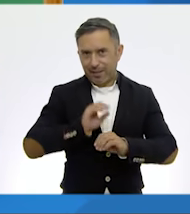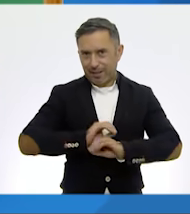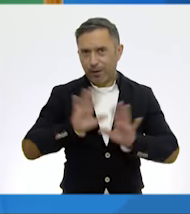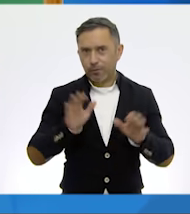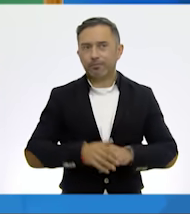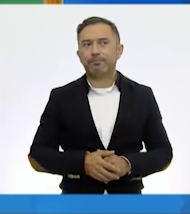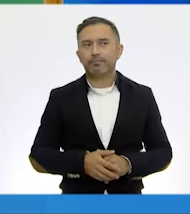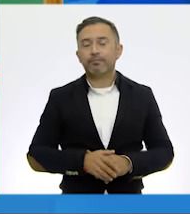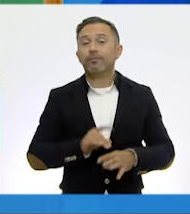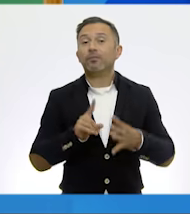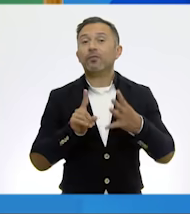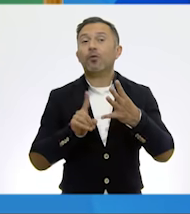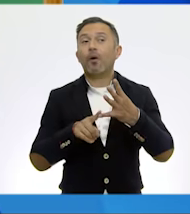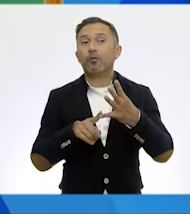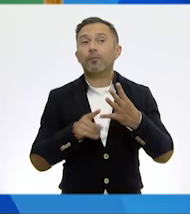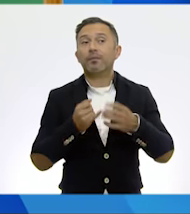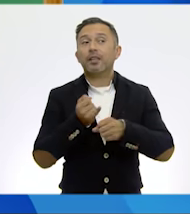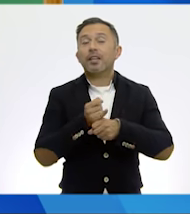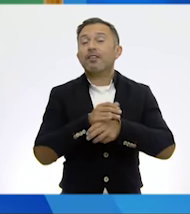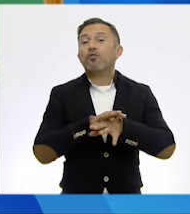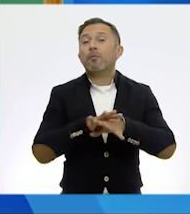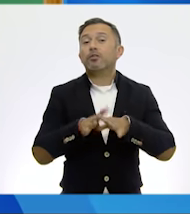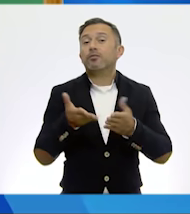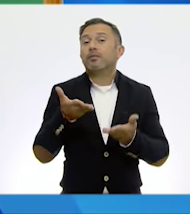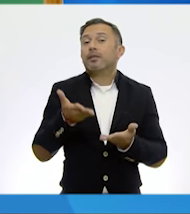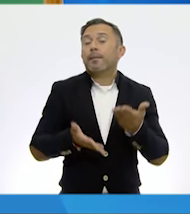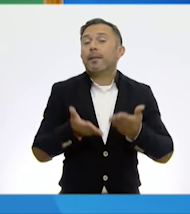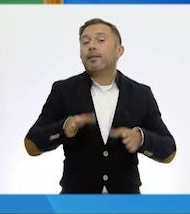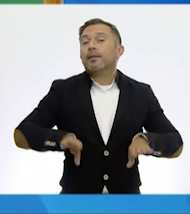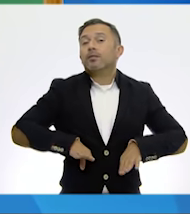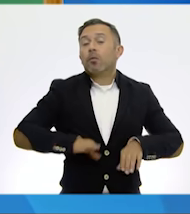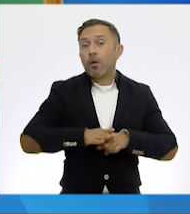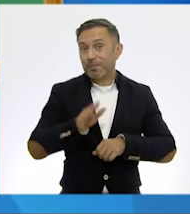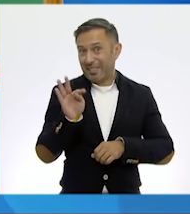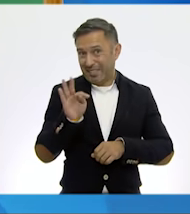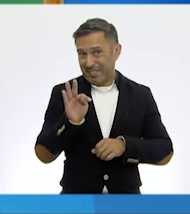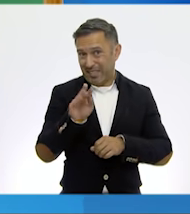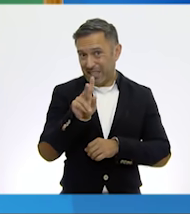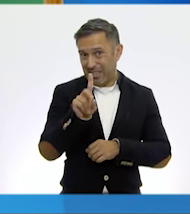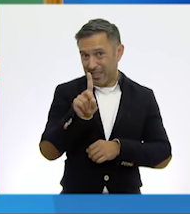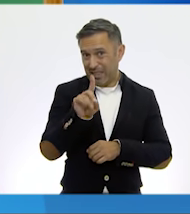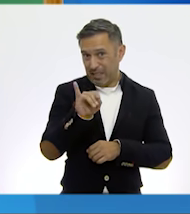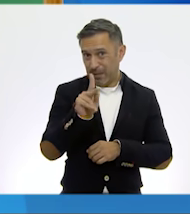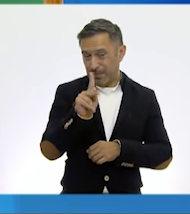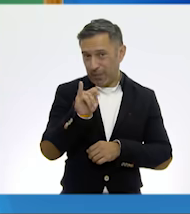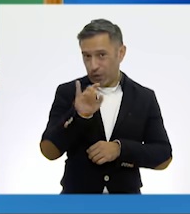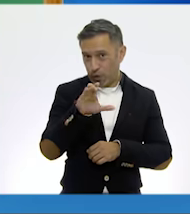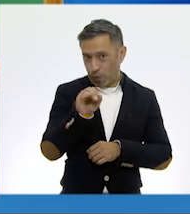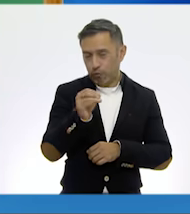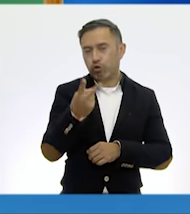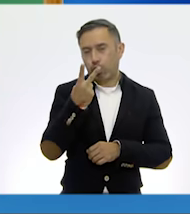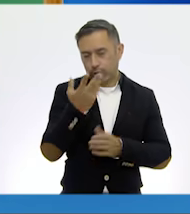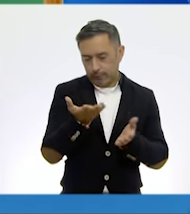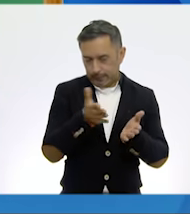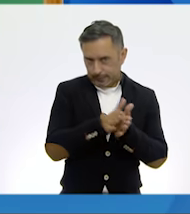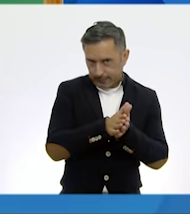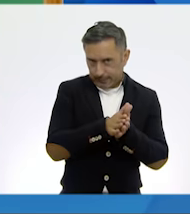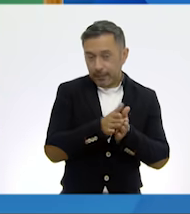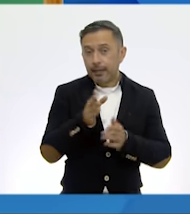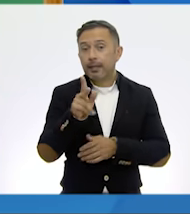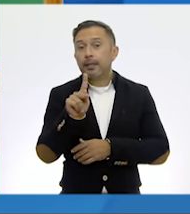de acuerdo al estilo elegido. Es decir, si es un díptico, está doblado en dos. Si es un tríptico, está doblado en tres partes.